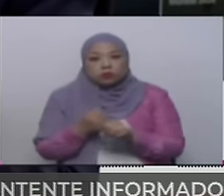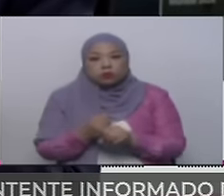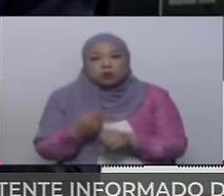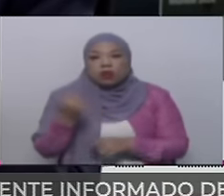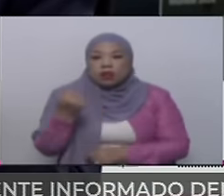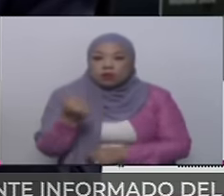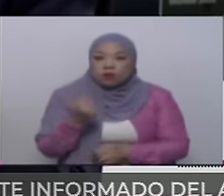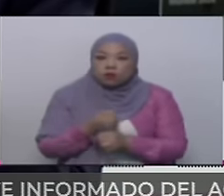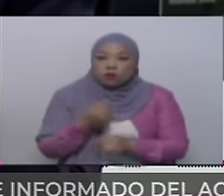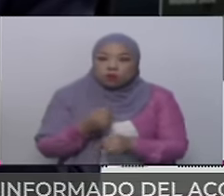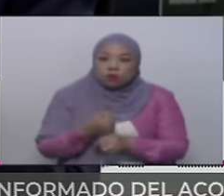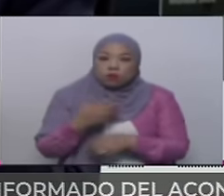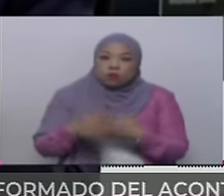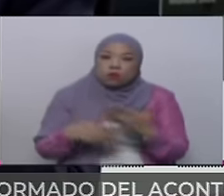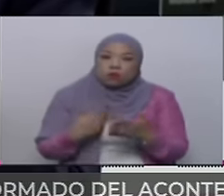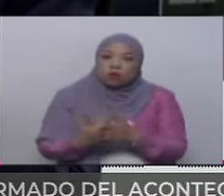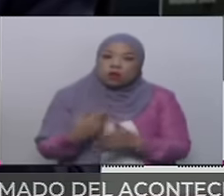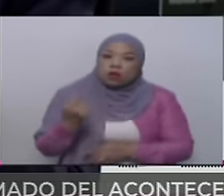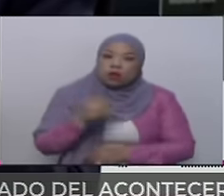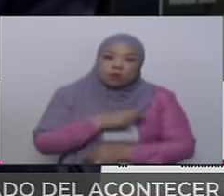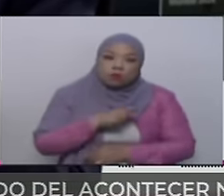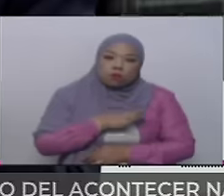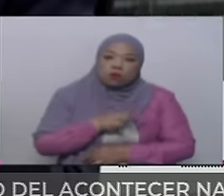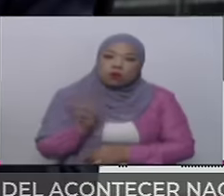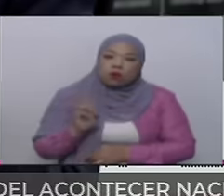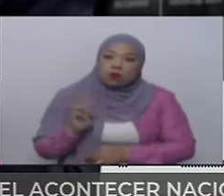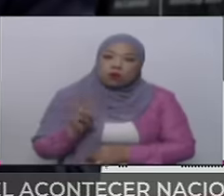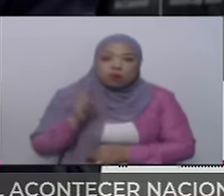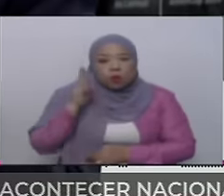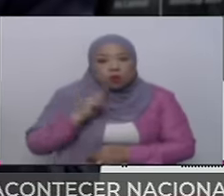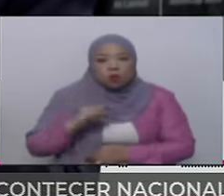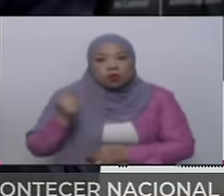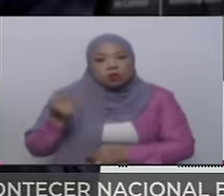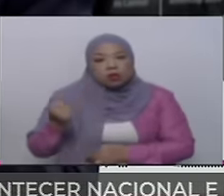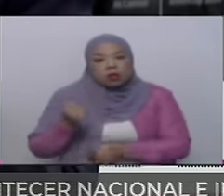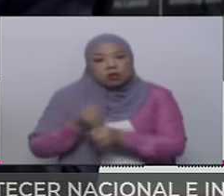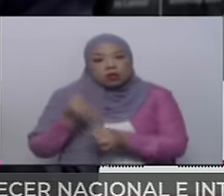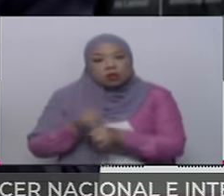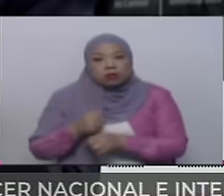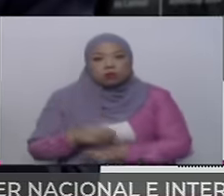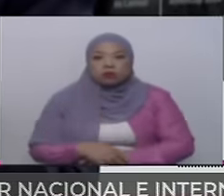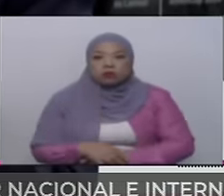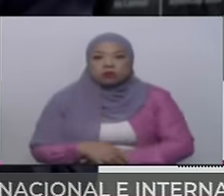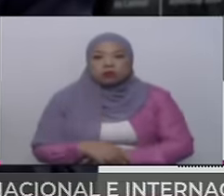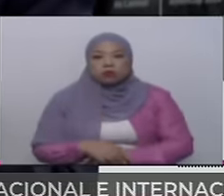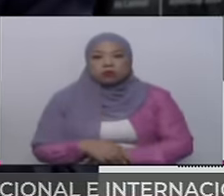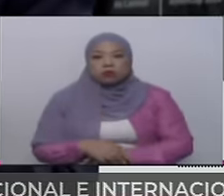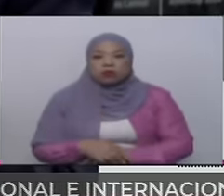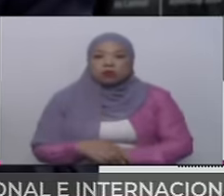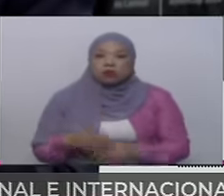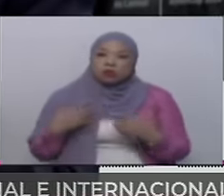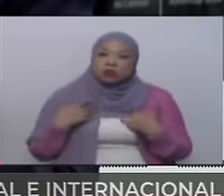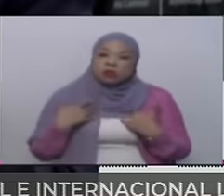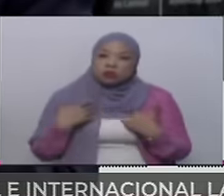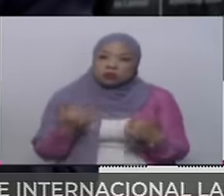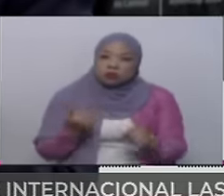impuestos es dinero orgánico, bolívares orgánicos. Es dinero sano en primer